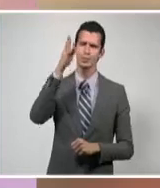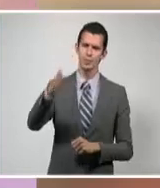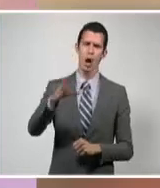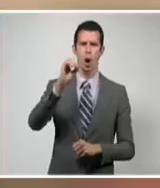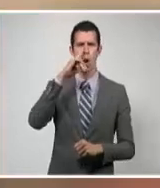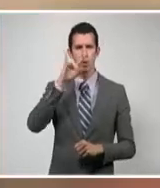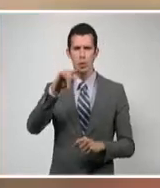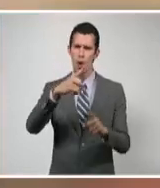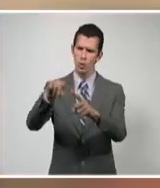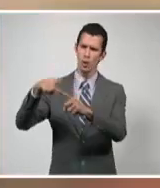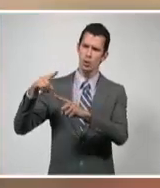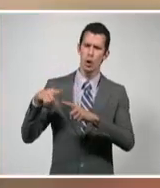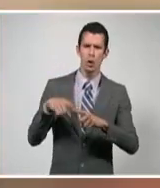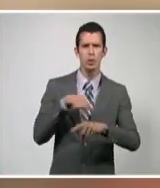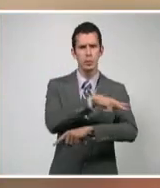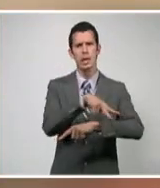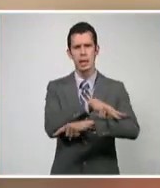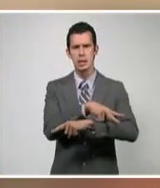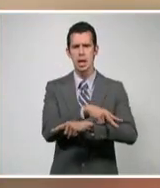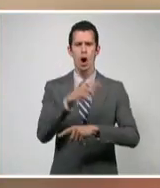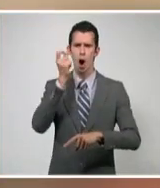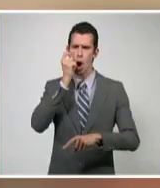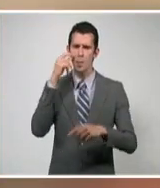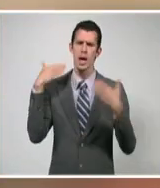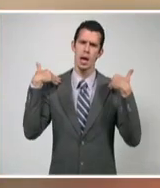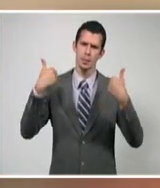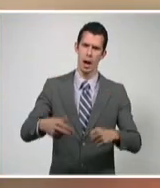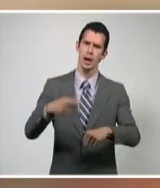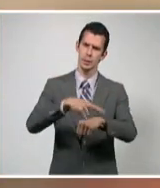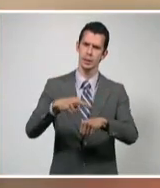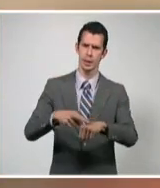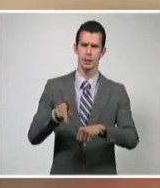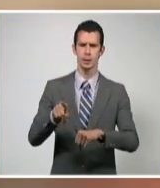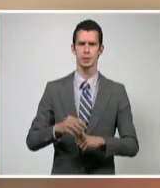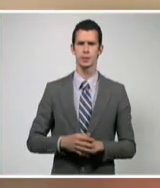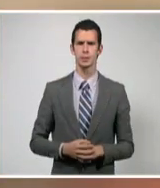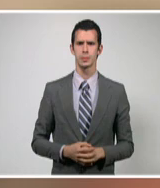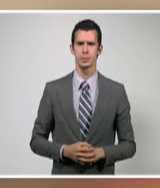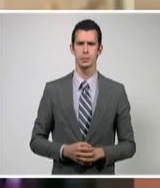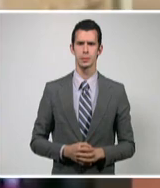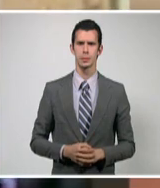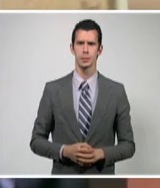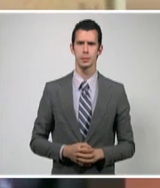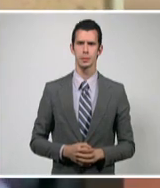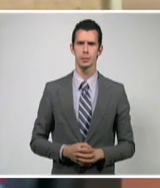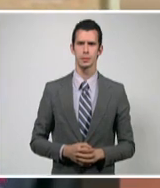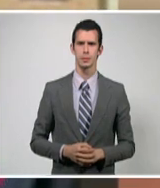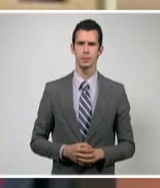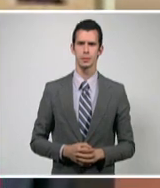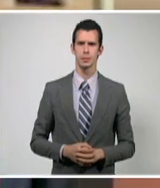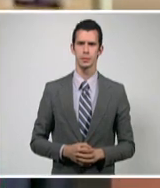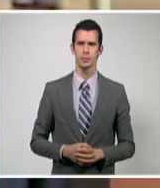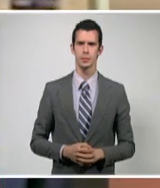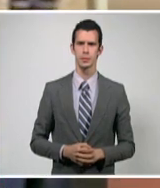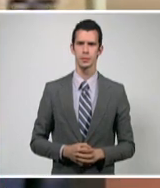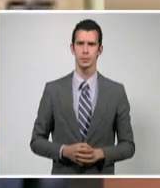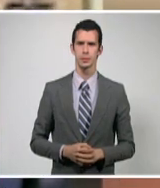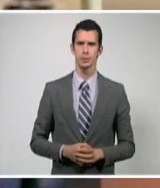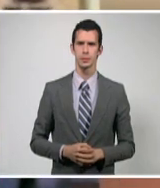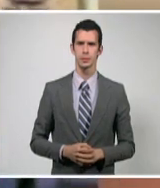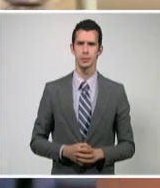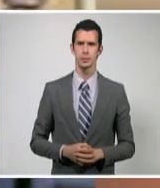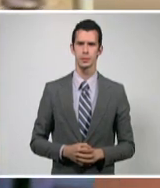UNESCO, República Popular China, Pakistán, Sri Lanka, Maldivas y Myanmar. Además, ocupó diversos cargos dentro del Instituto Superior de